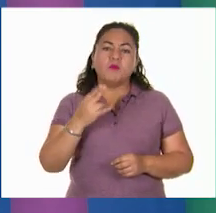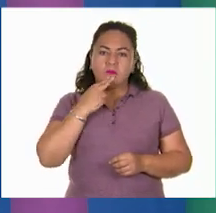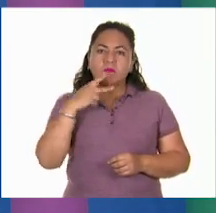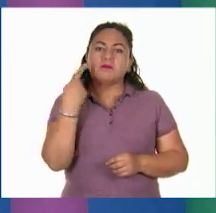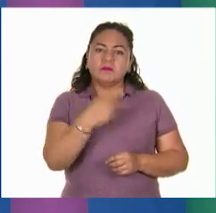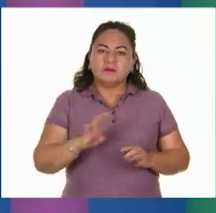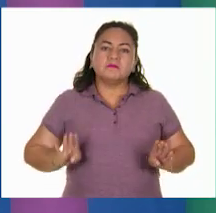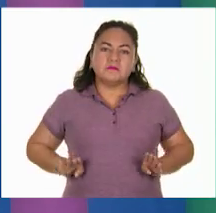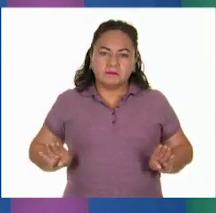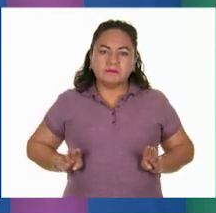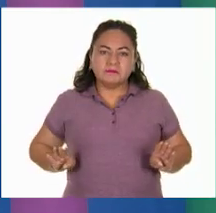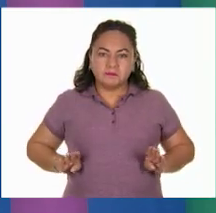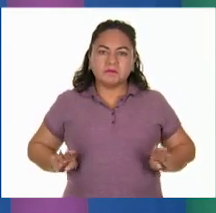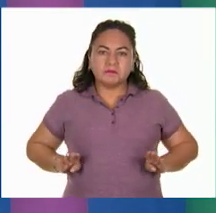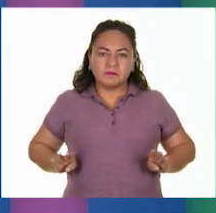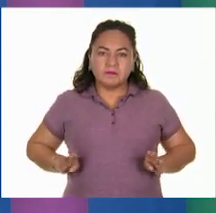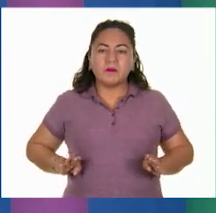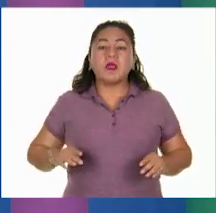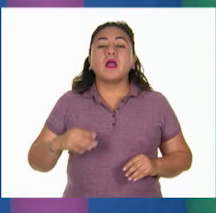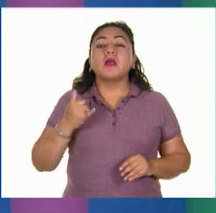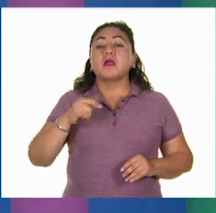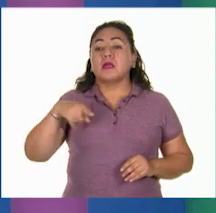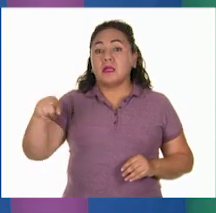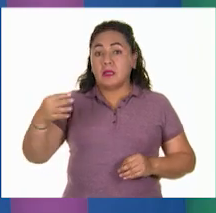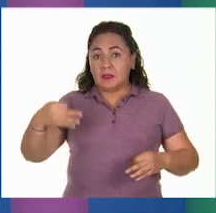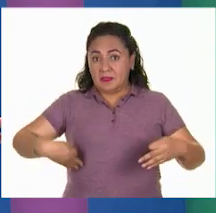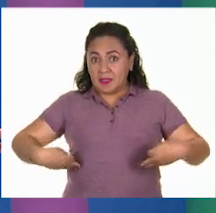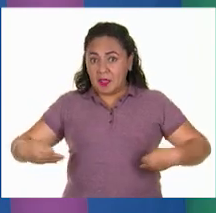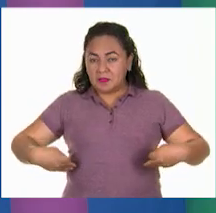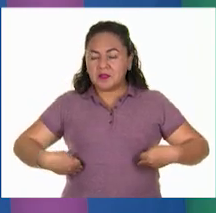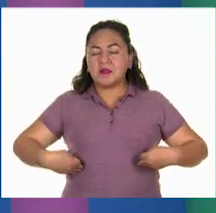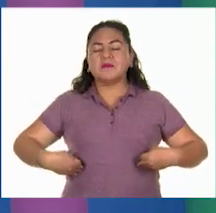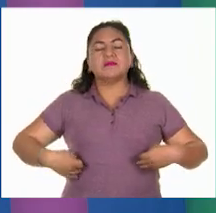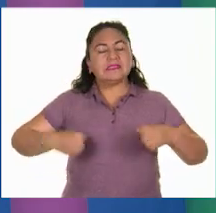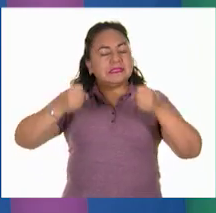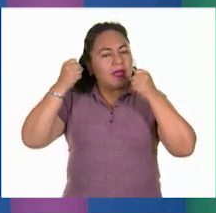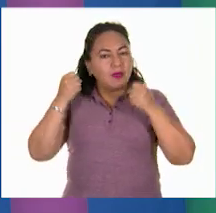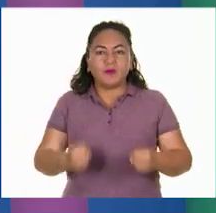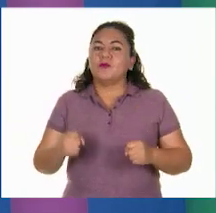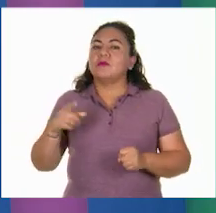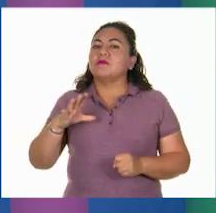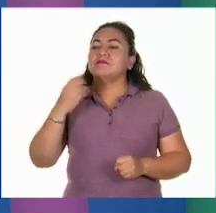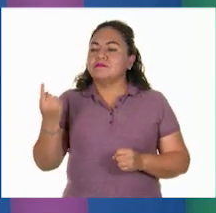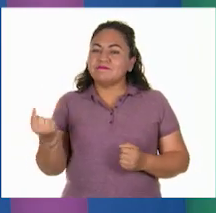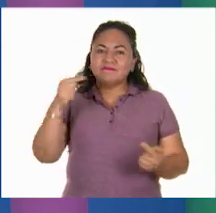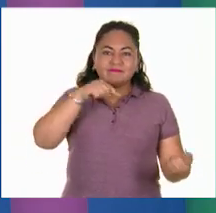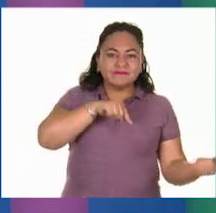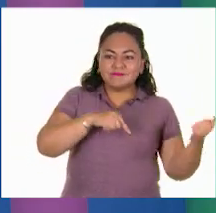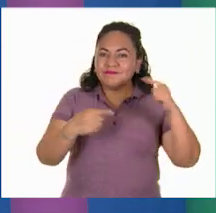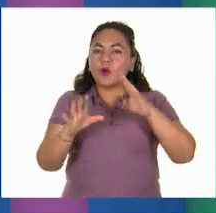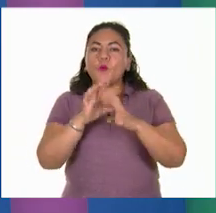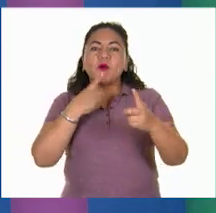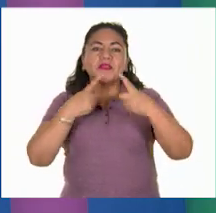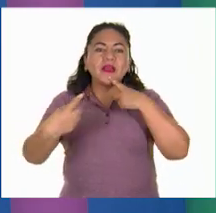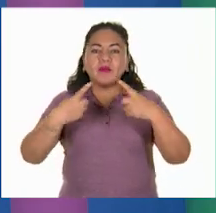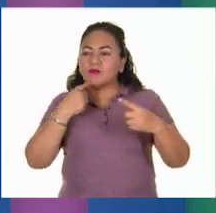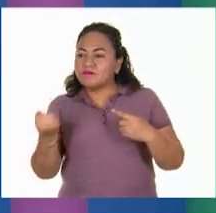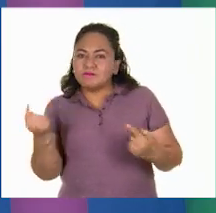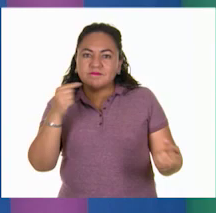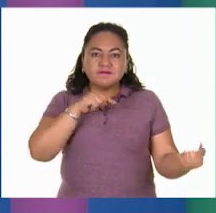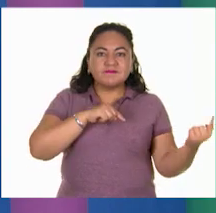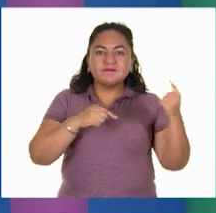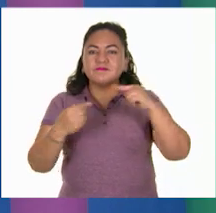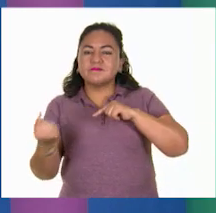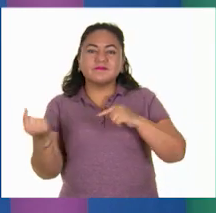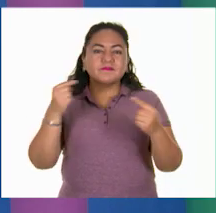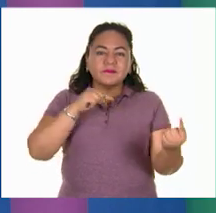este tipo de texto y en teatro, con toda seguridad, hay diálogos. Según vimos mientras hacíamos la